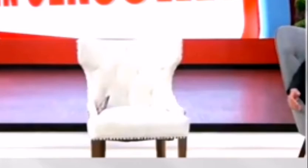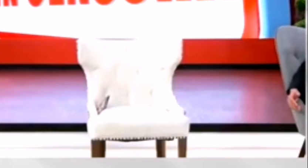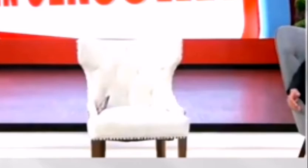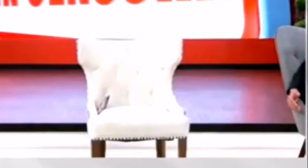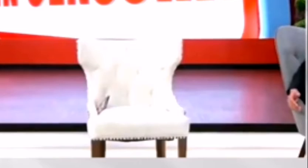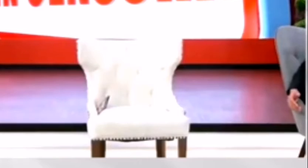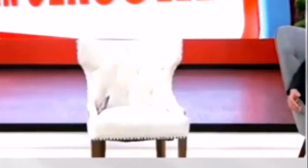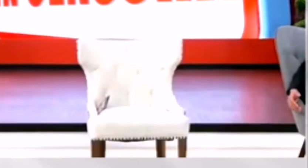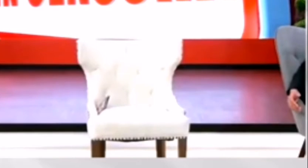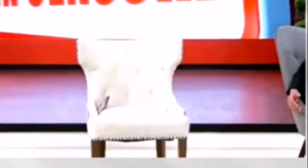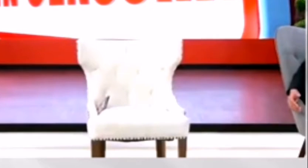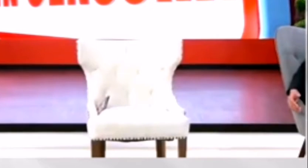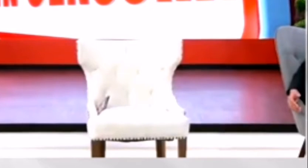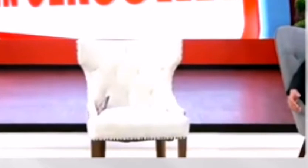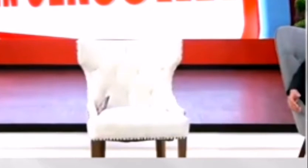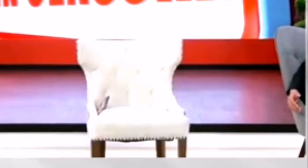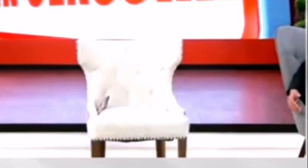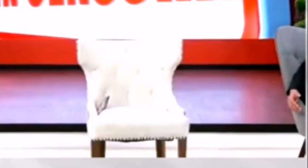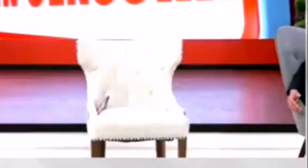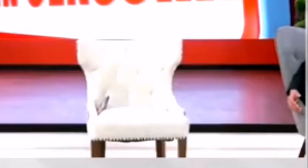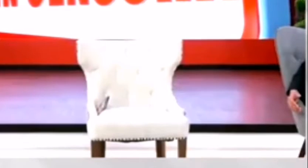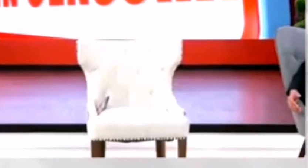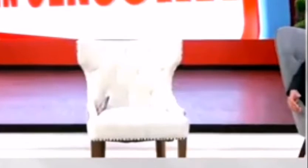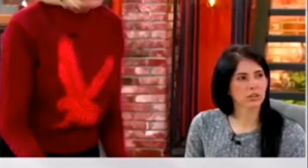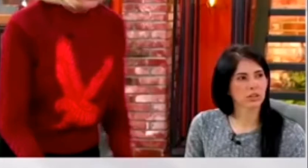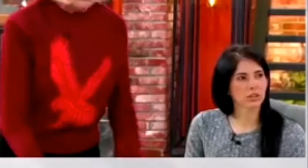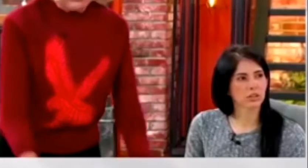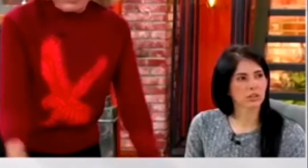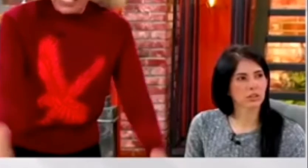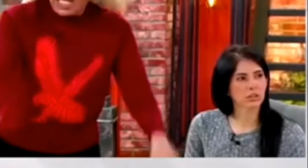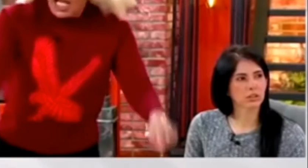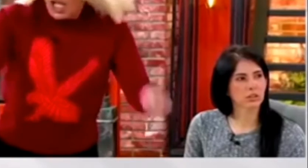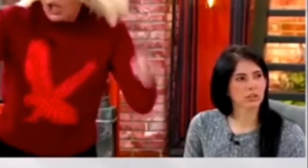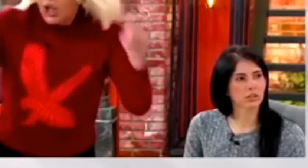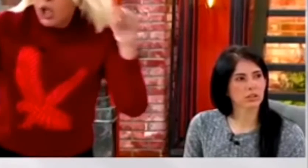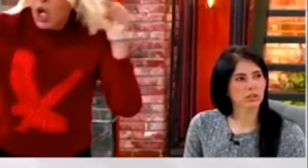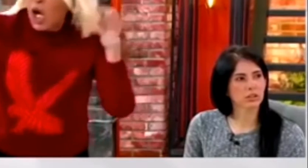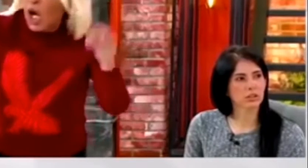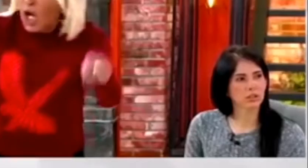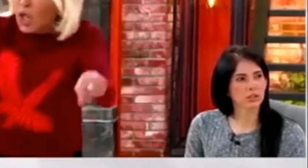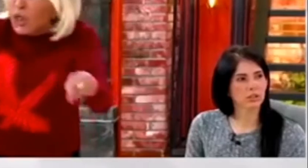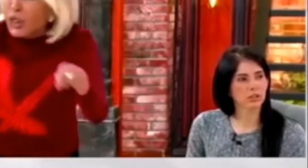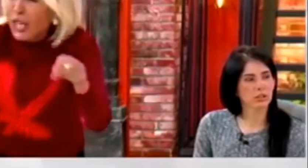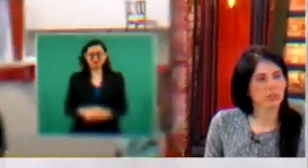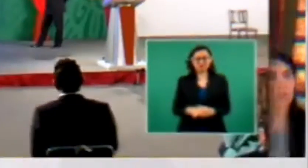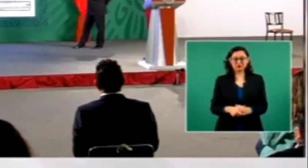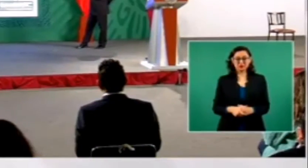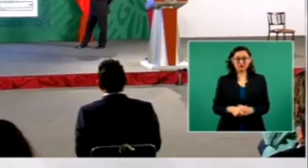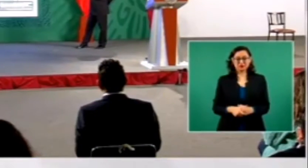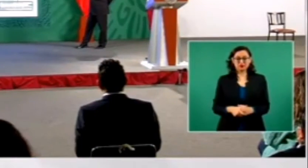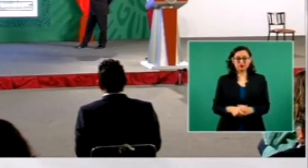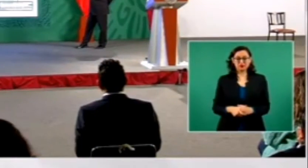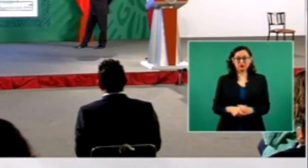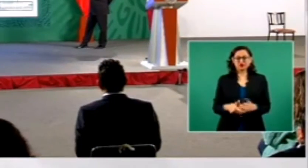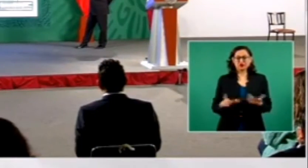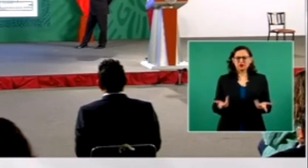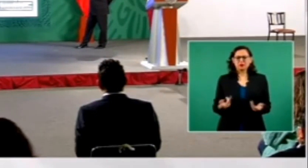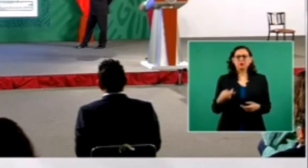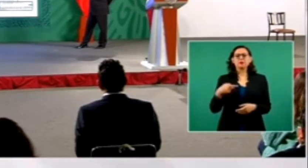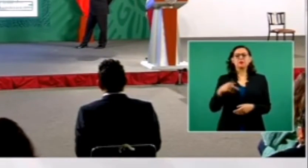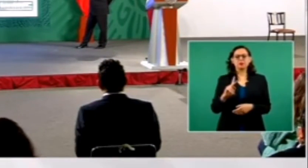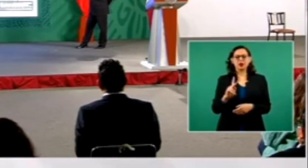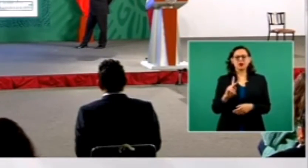la vileza y antes que todo ello el prejuicio que pase el desgraciado pues eso